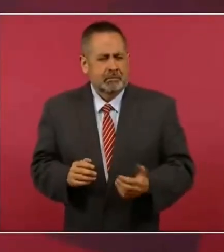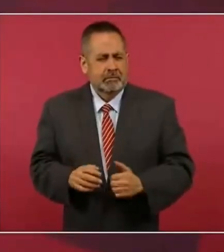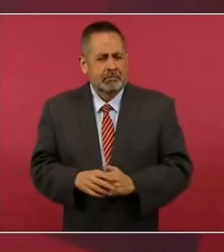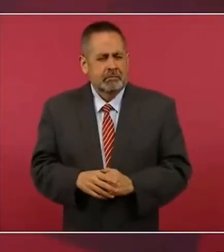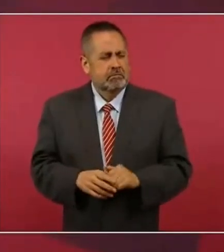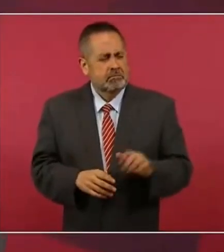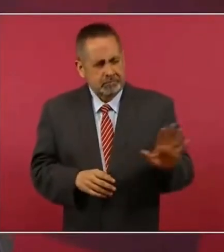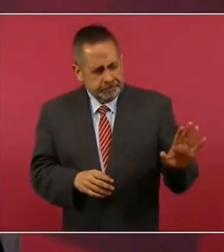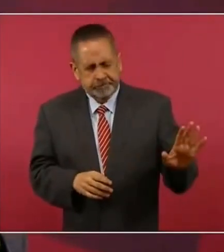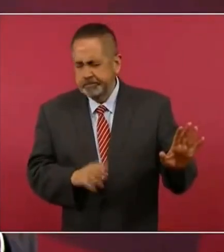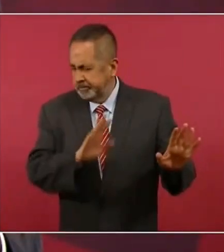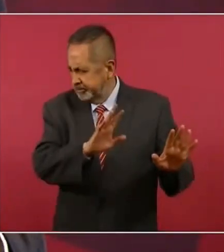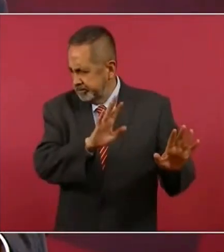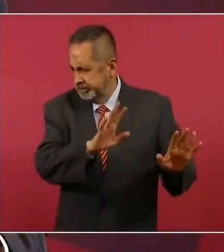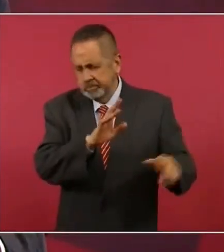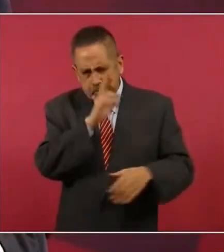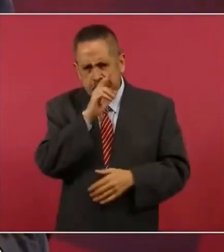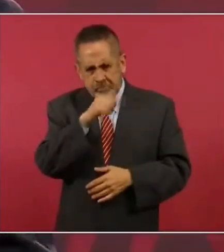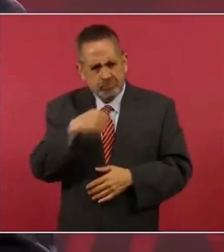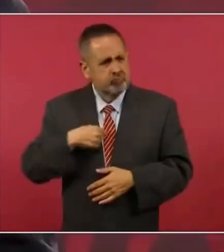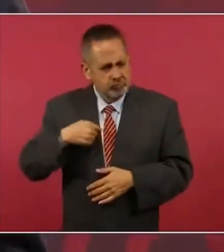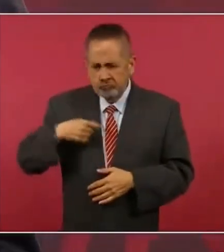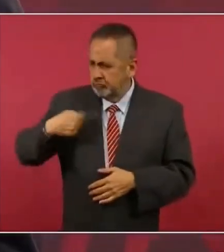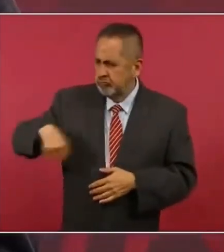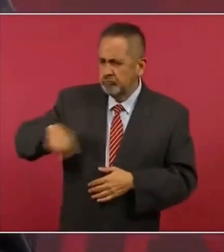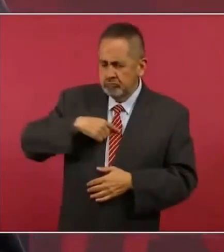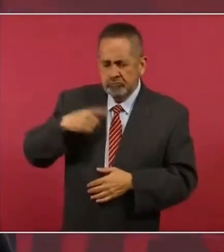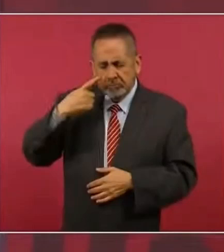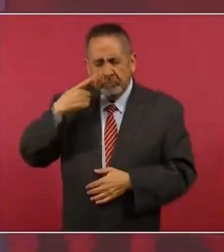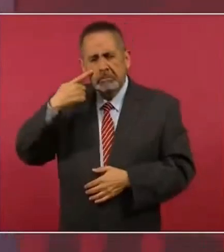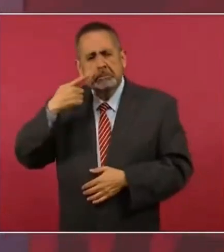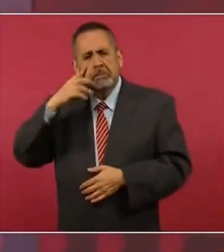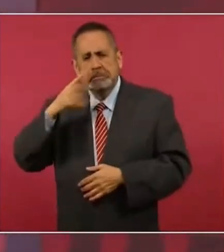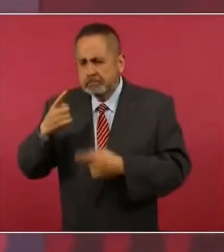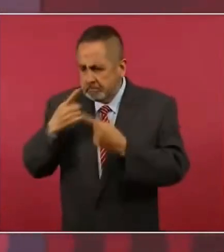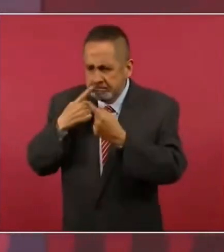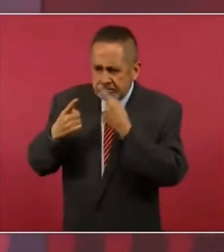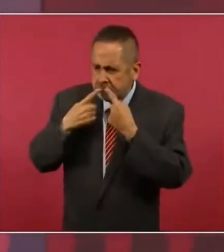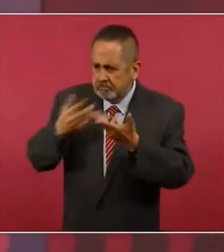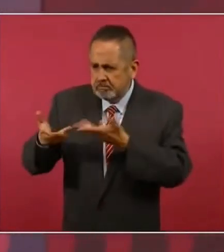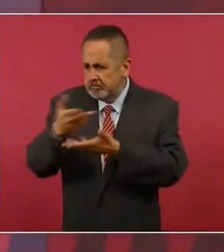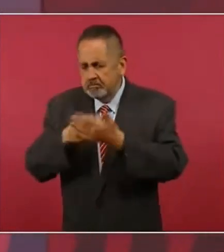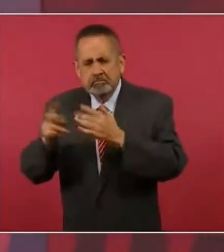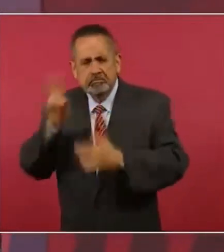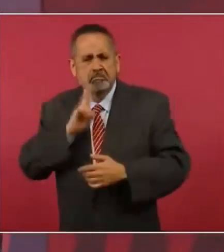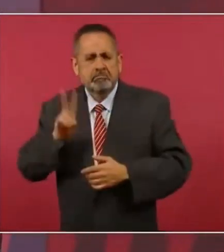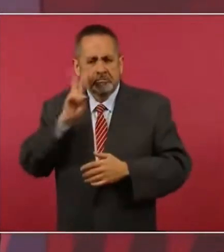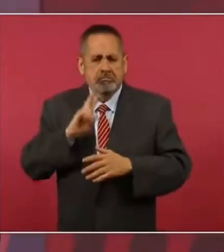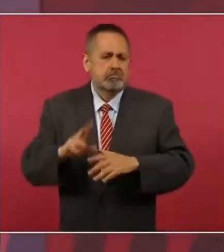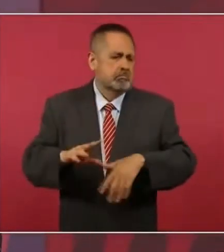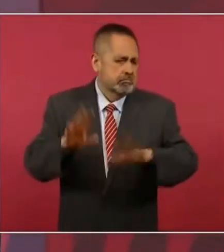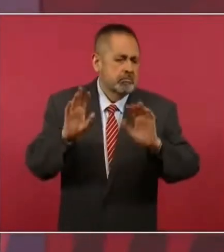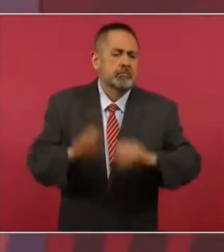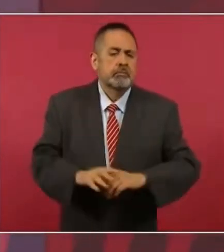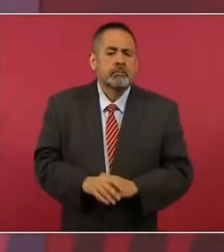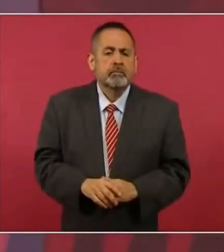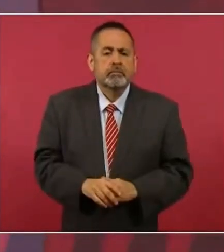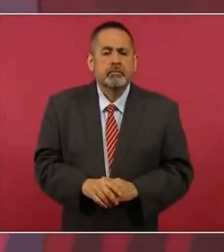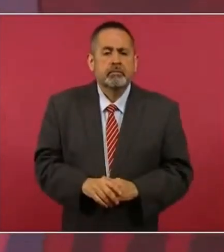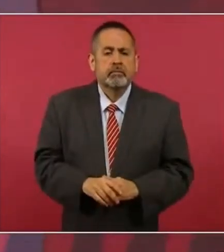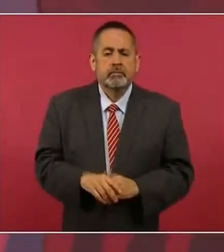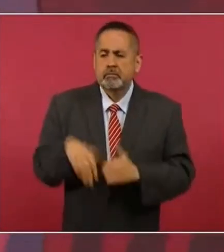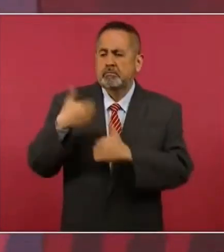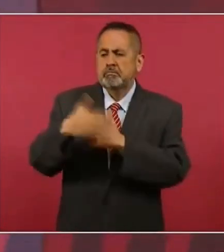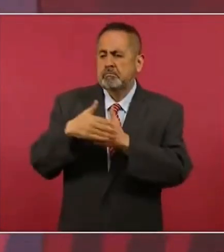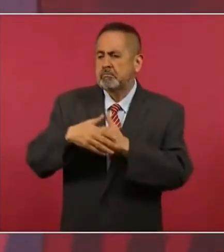vamos a a este atenderlo y pronto vamos